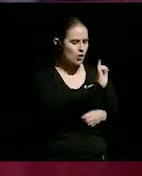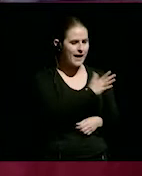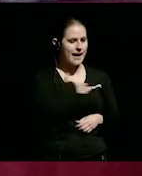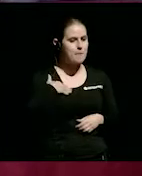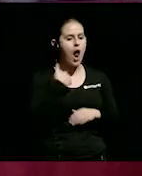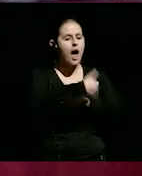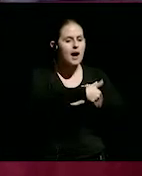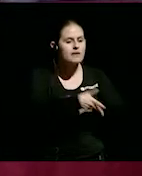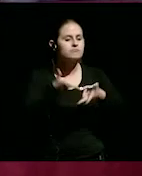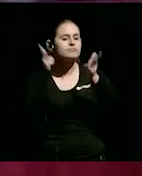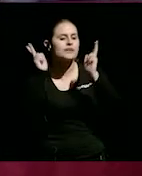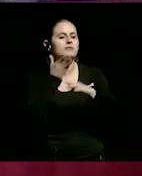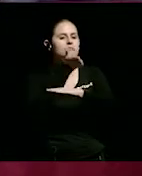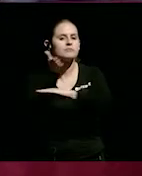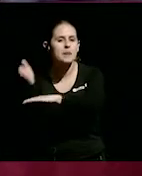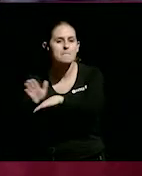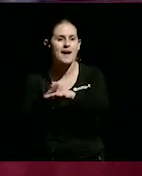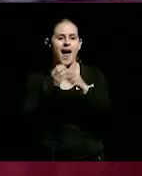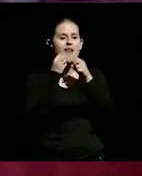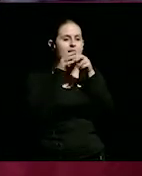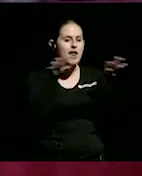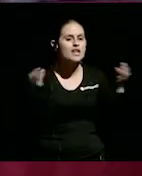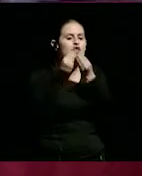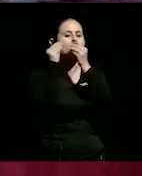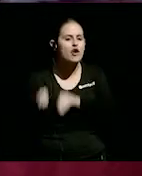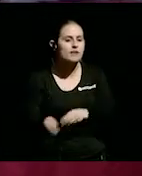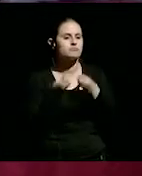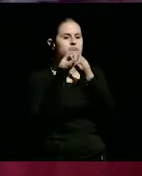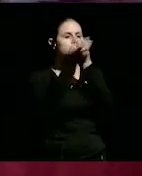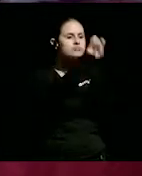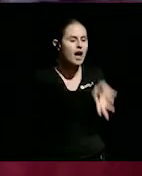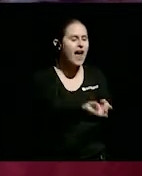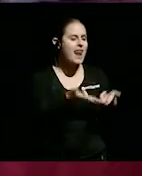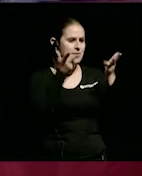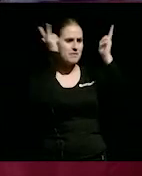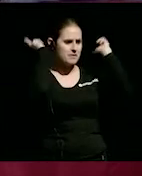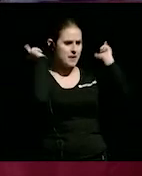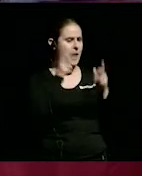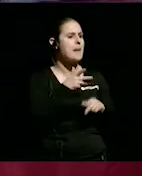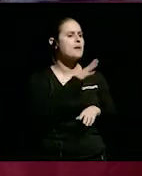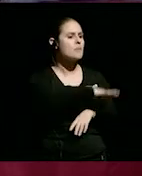contar, narrar las historias al aire libre, en los parques, en el espacio verde, que se nos vea.